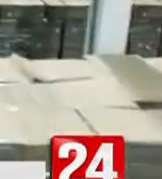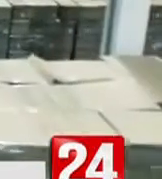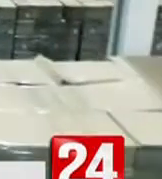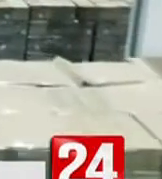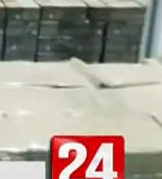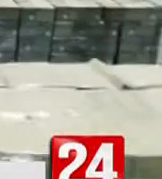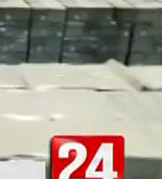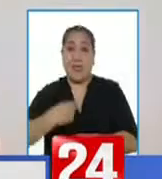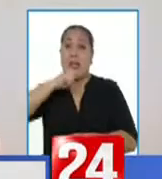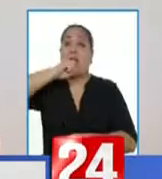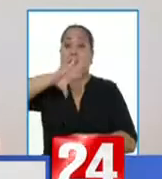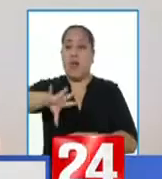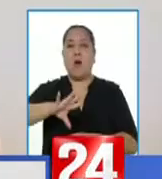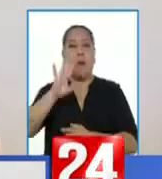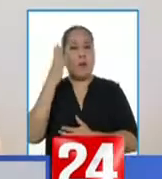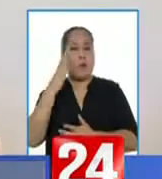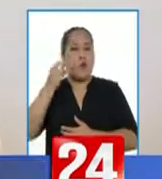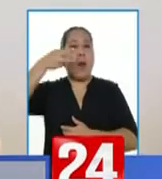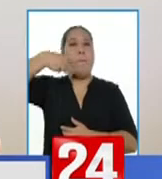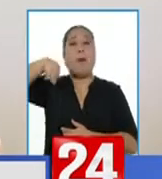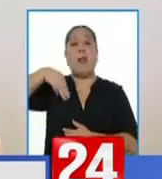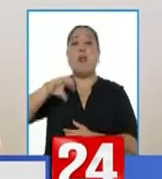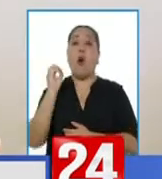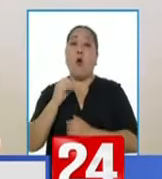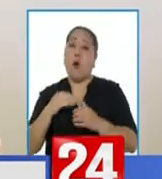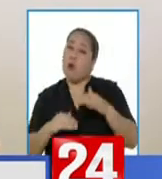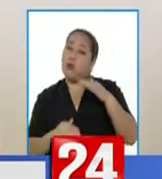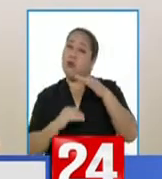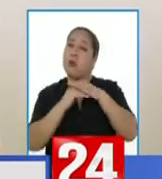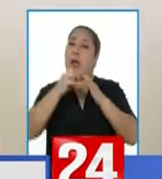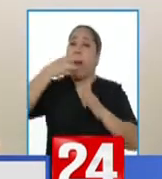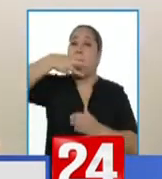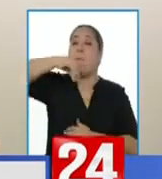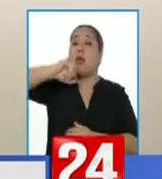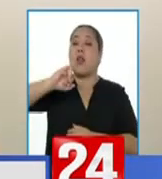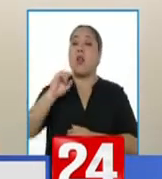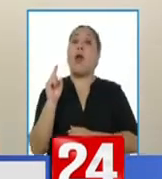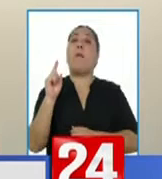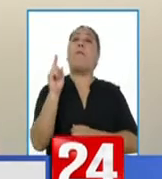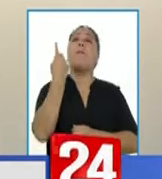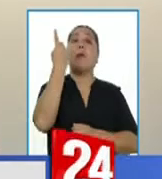Diresas. El día martes o más tarde del día miércoles se haría